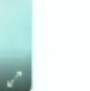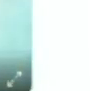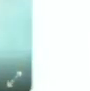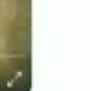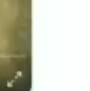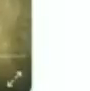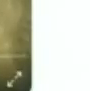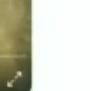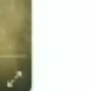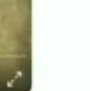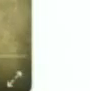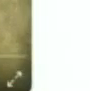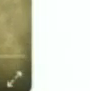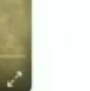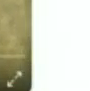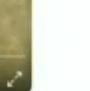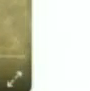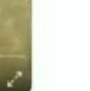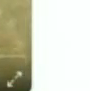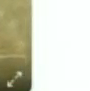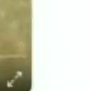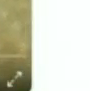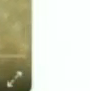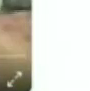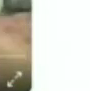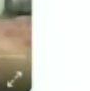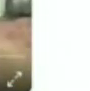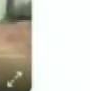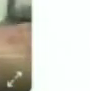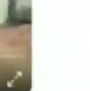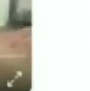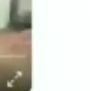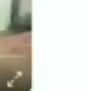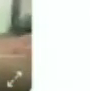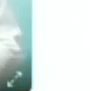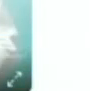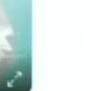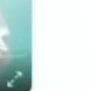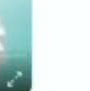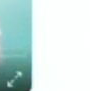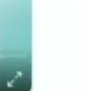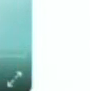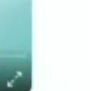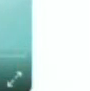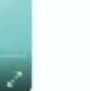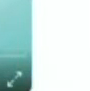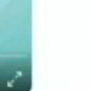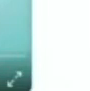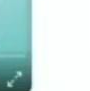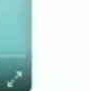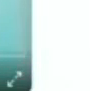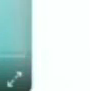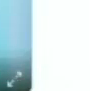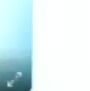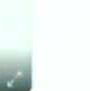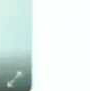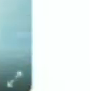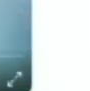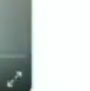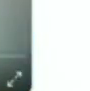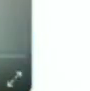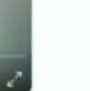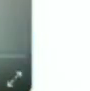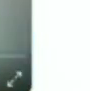¡Qué felicidad que 8 años después se hará la misa de beatificación! Porque como el pueblo venezolano me declaro